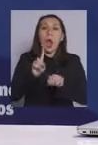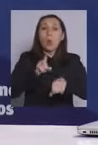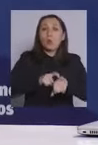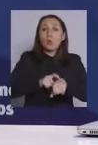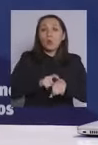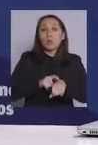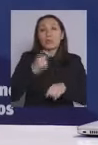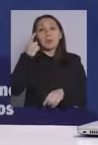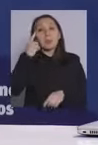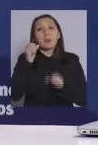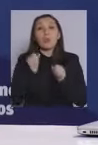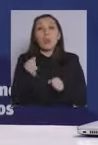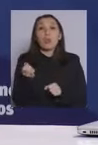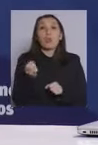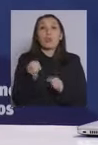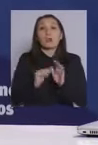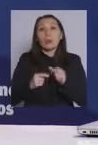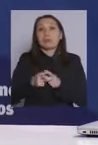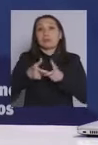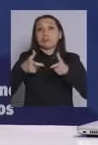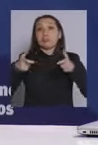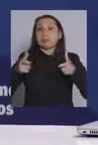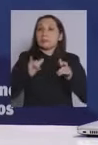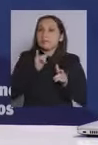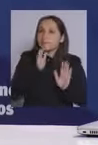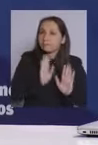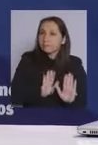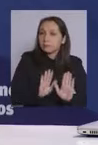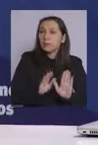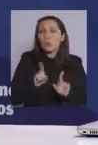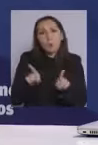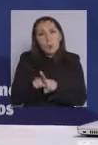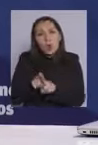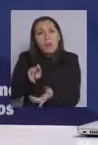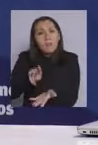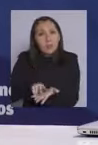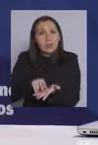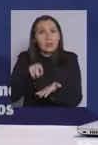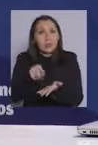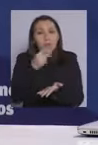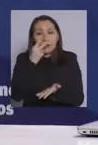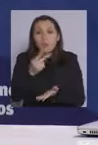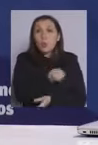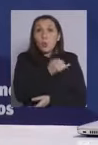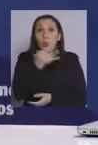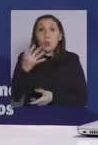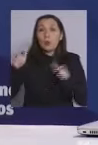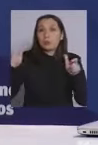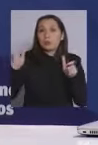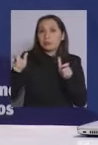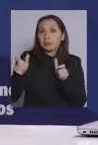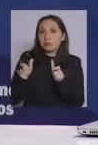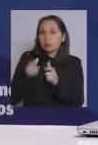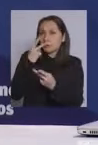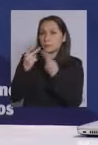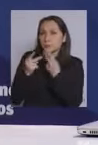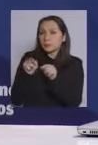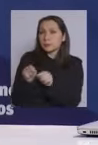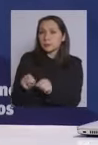quizás pudiesen volver a subir, pero realmente es un número que nos